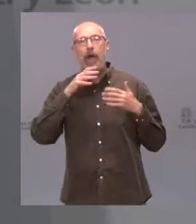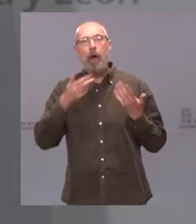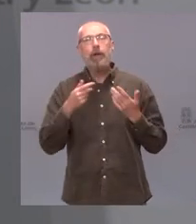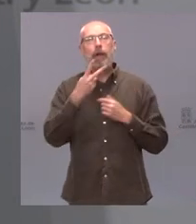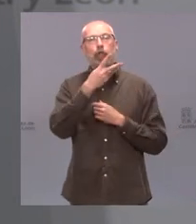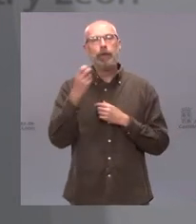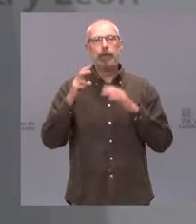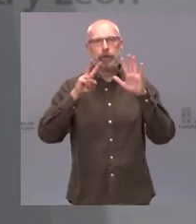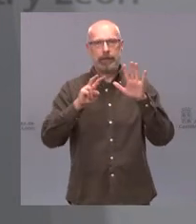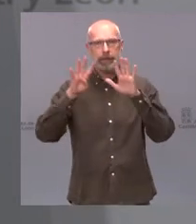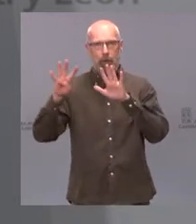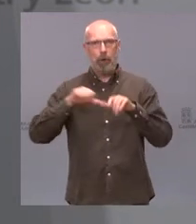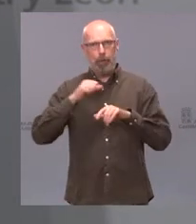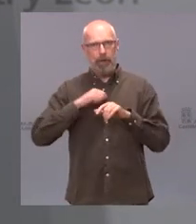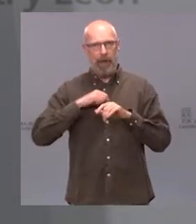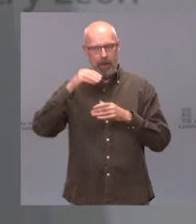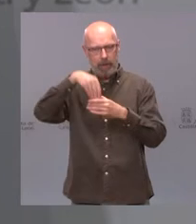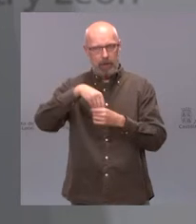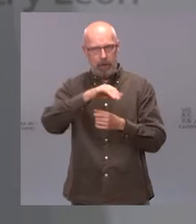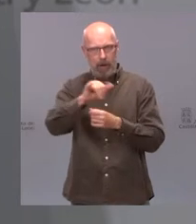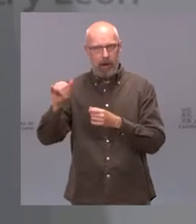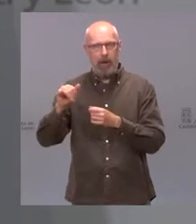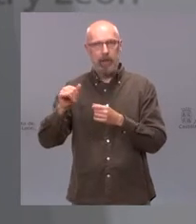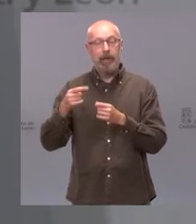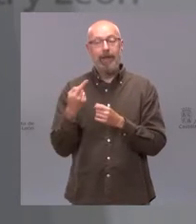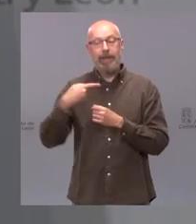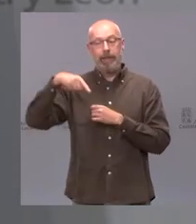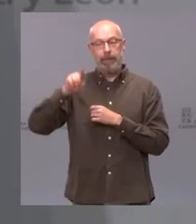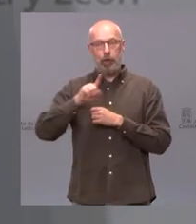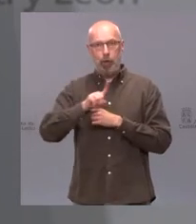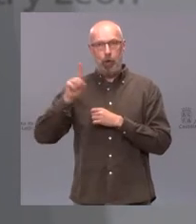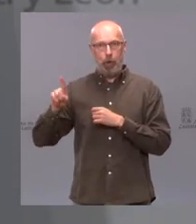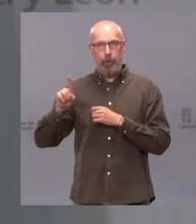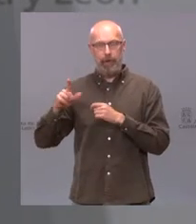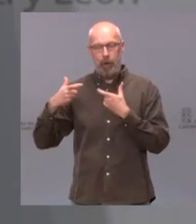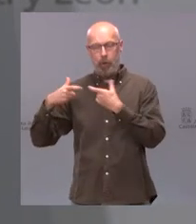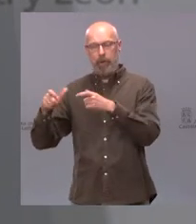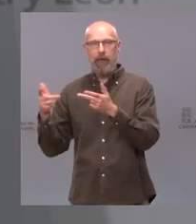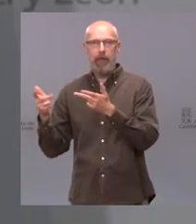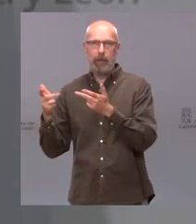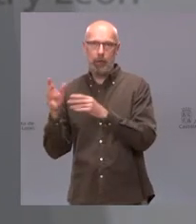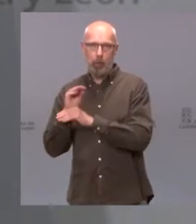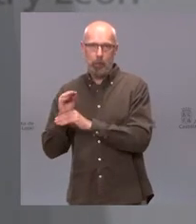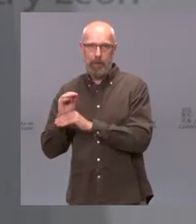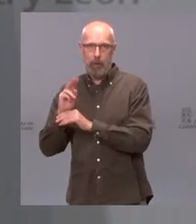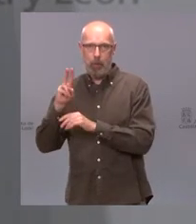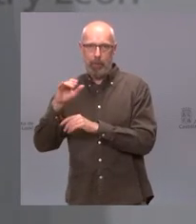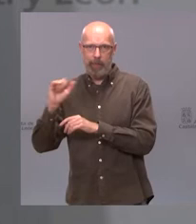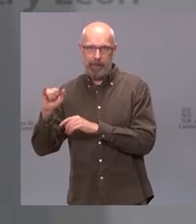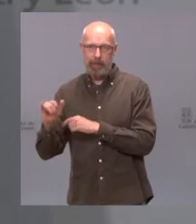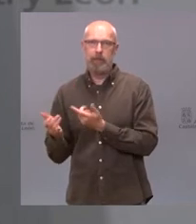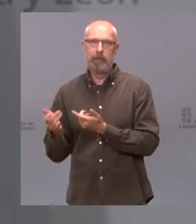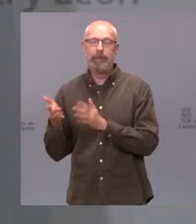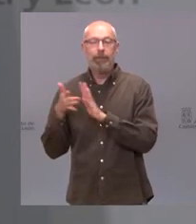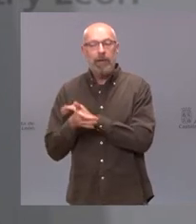279 hospitalizados totales y 111 en nuestras unidades de cuidados intensivos. Se mantiene la